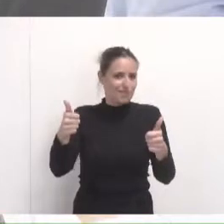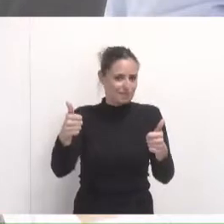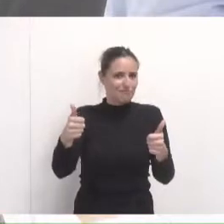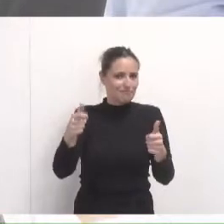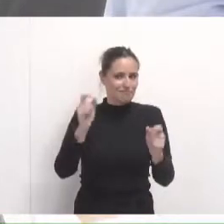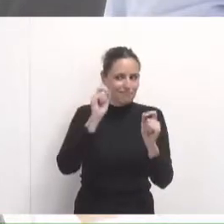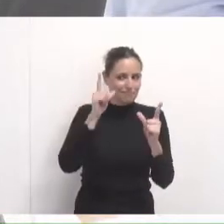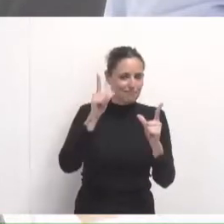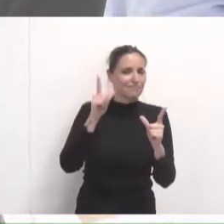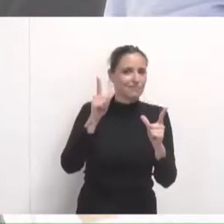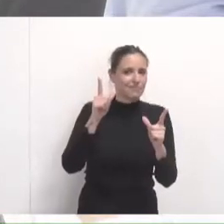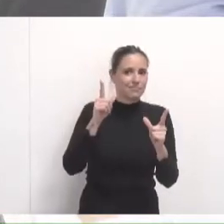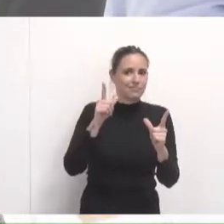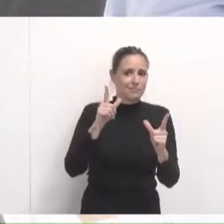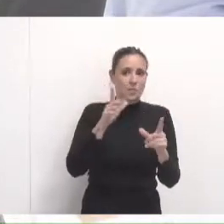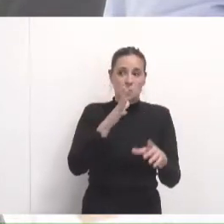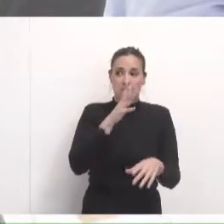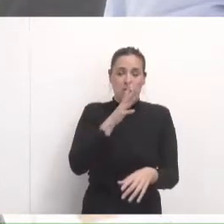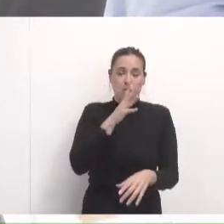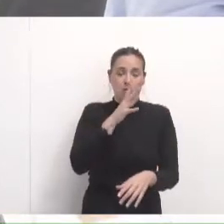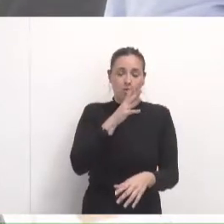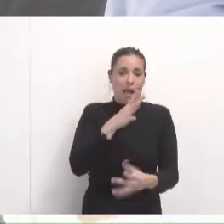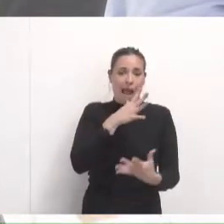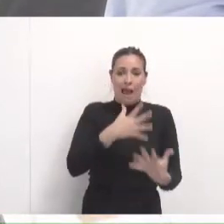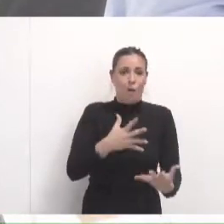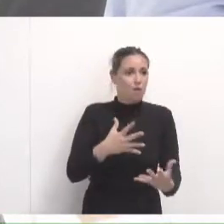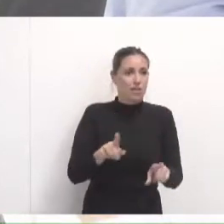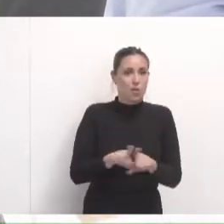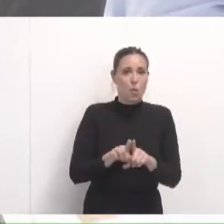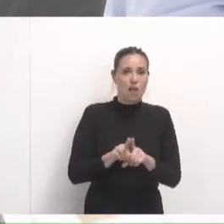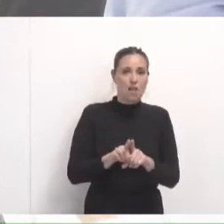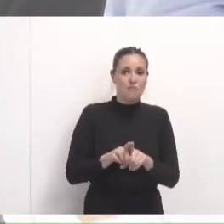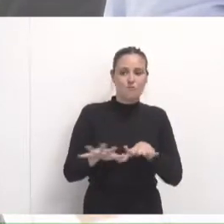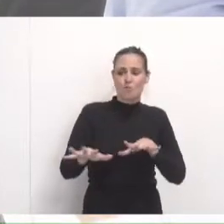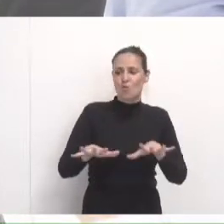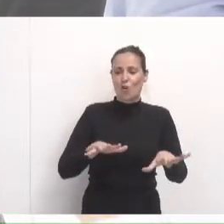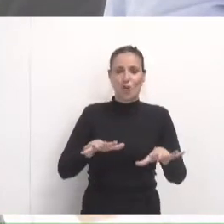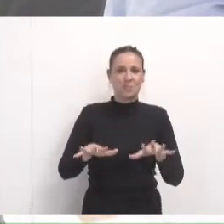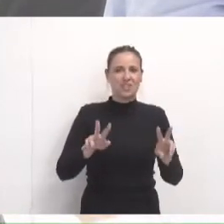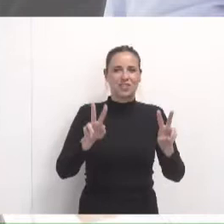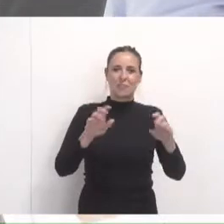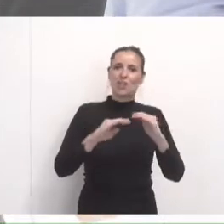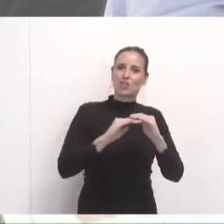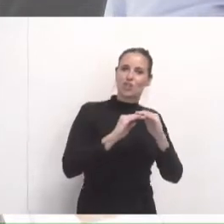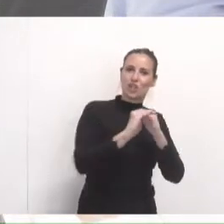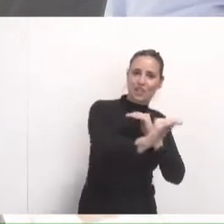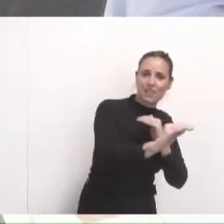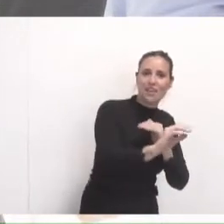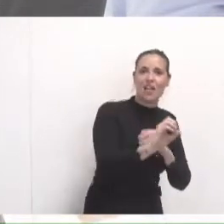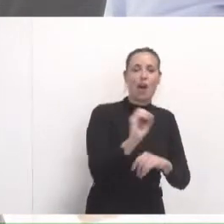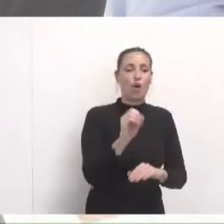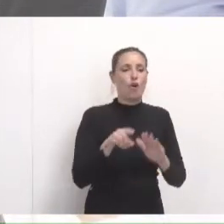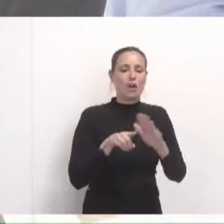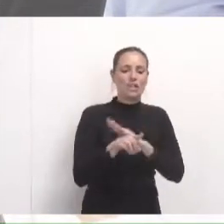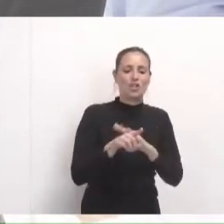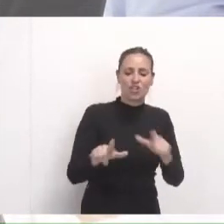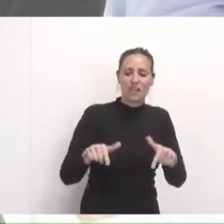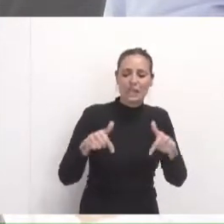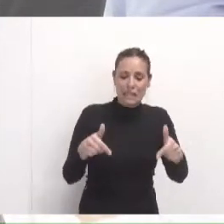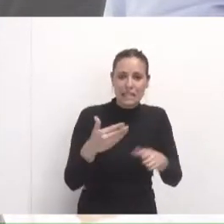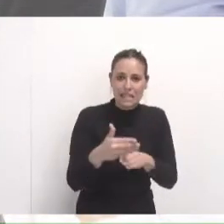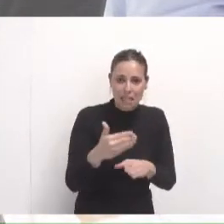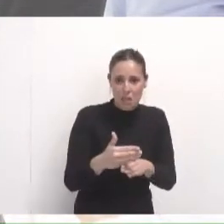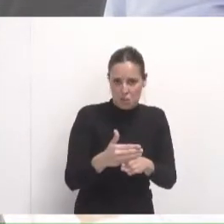todos los movimientos que se están generando alrededor de la sostenibilidad, de los residuos, de la gestión de los residuos, va a ir a